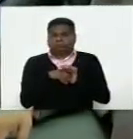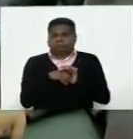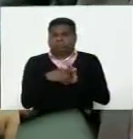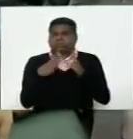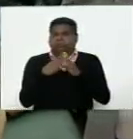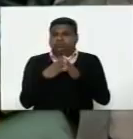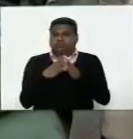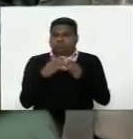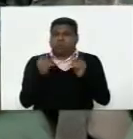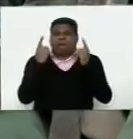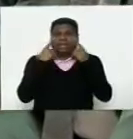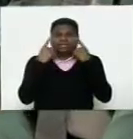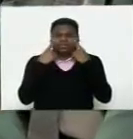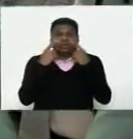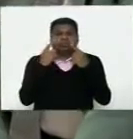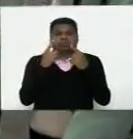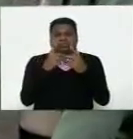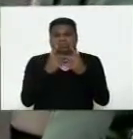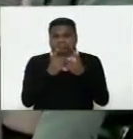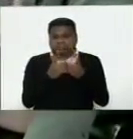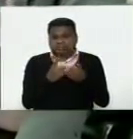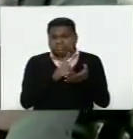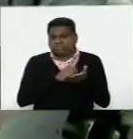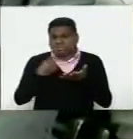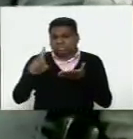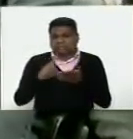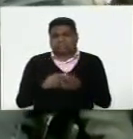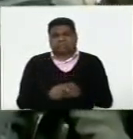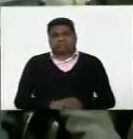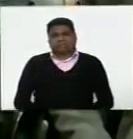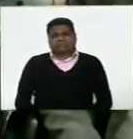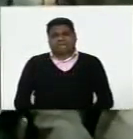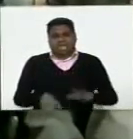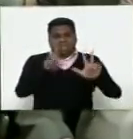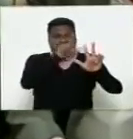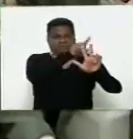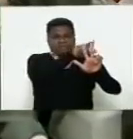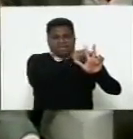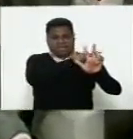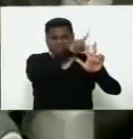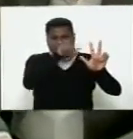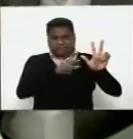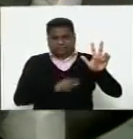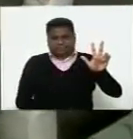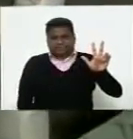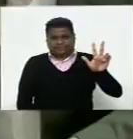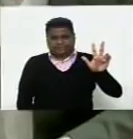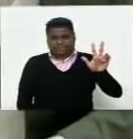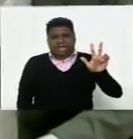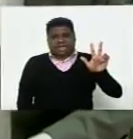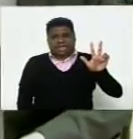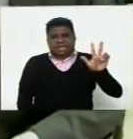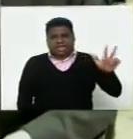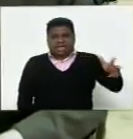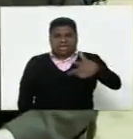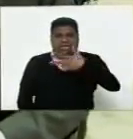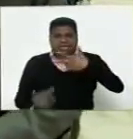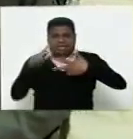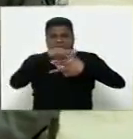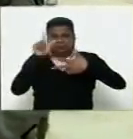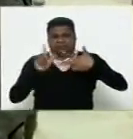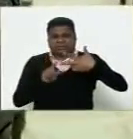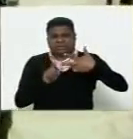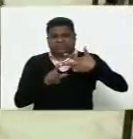e igualitario. 3. Las madres, las recién nacidas y los recién nacidos